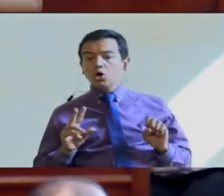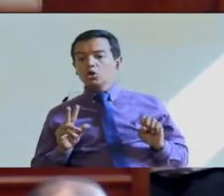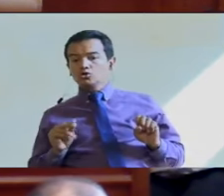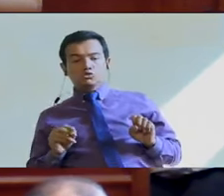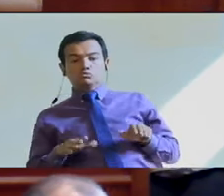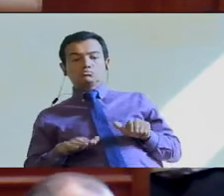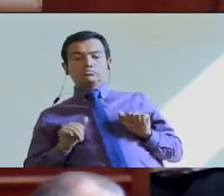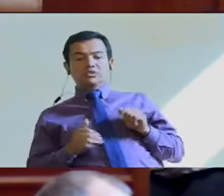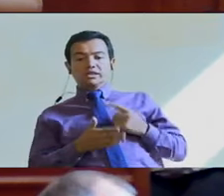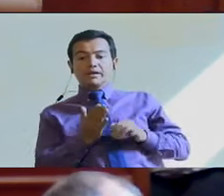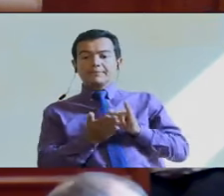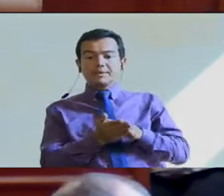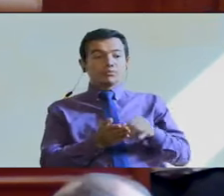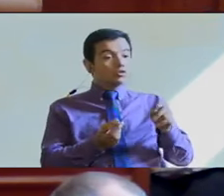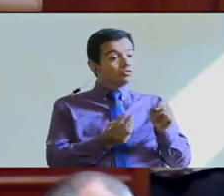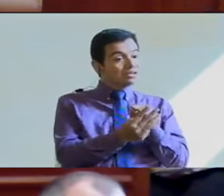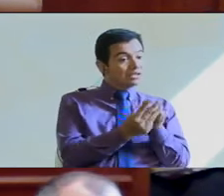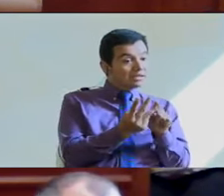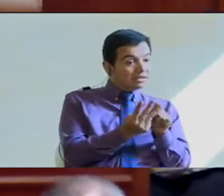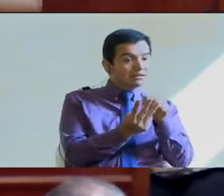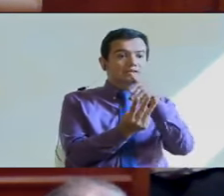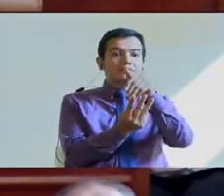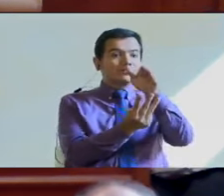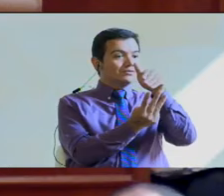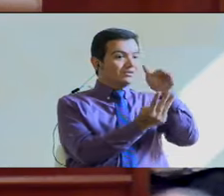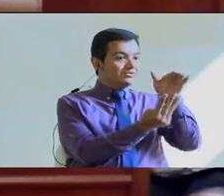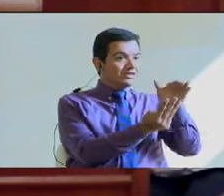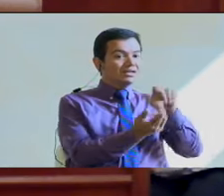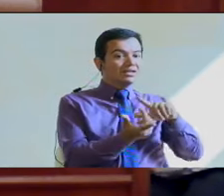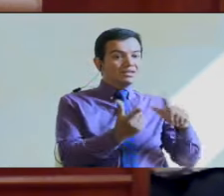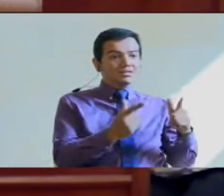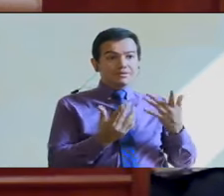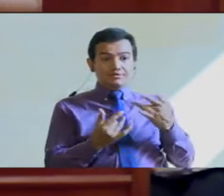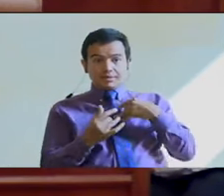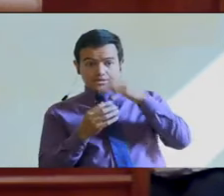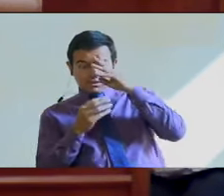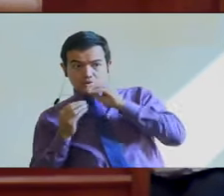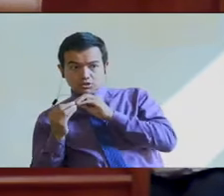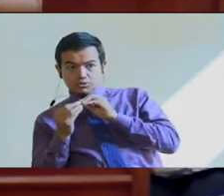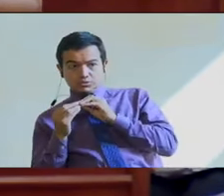representantes se retiran mientras se les decidan sus impedimentos